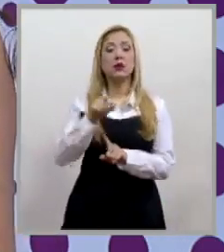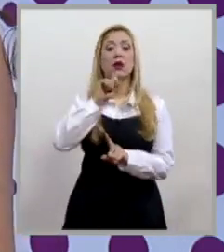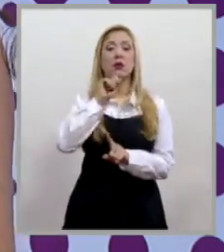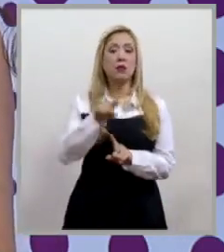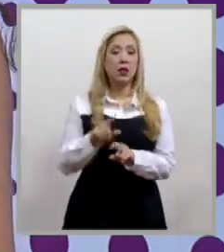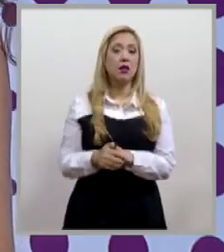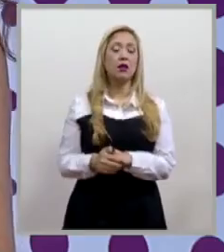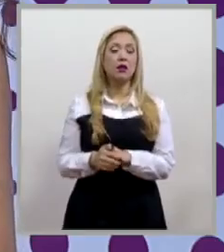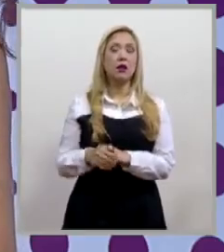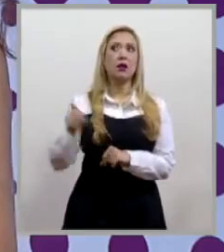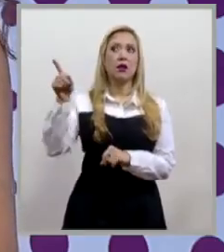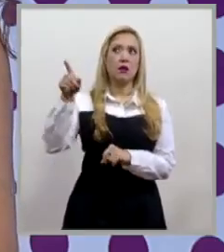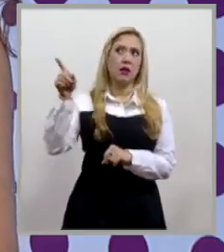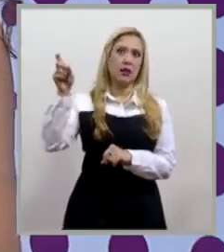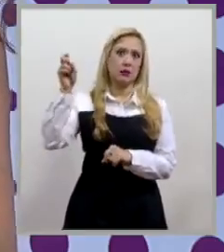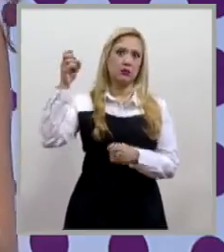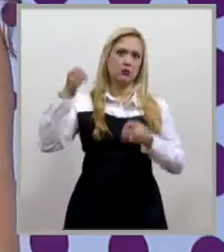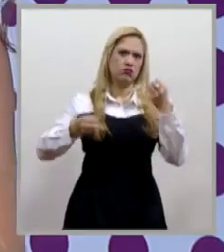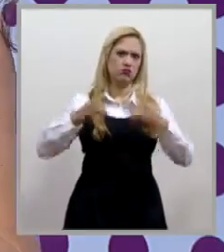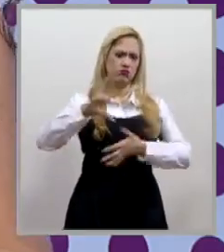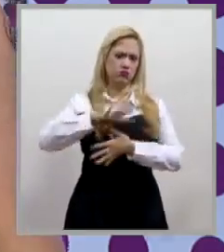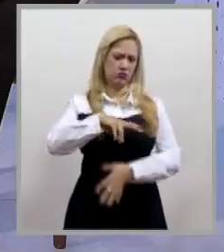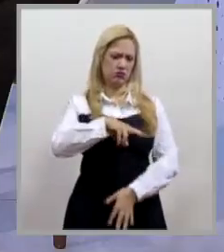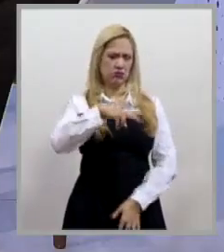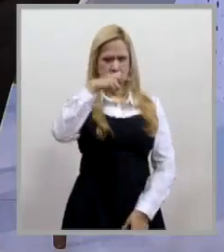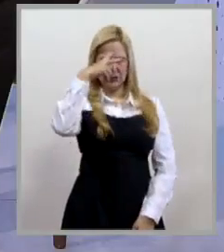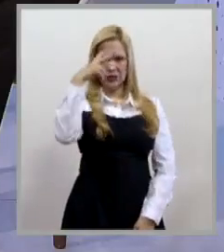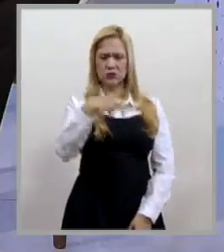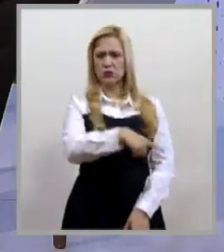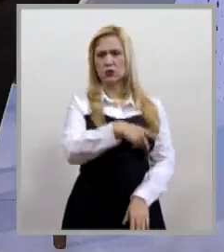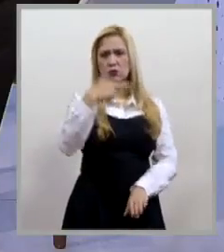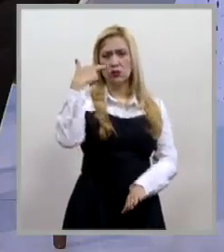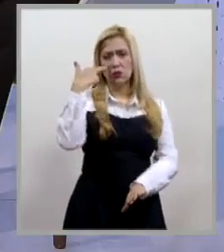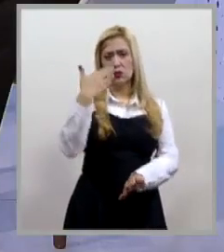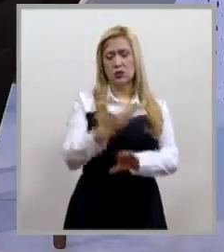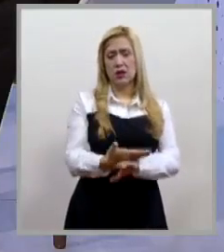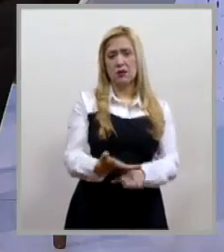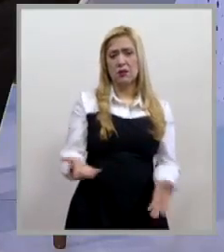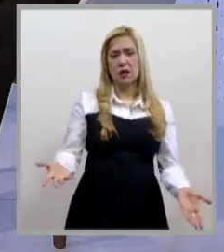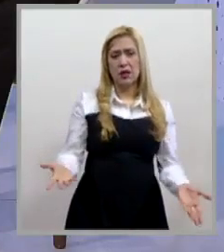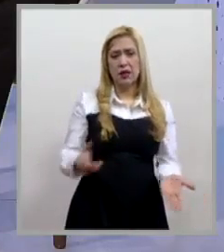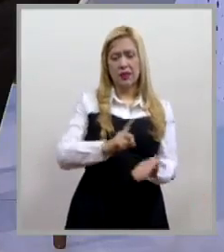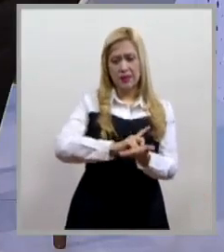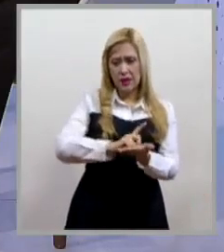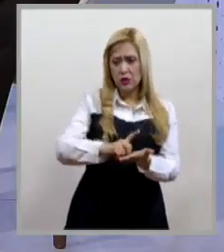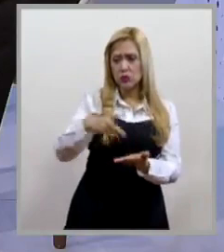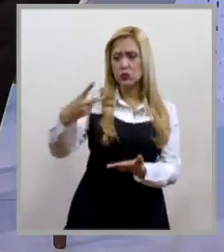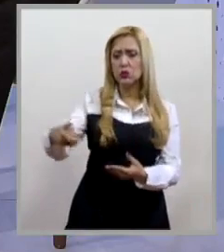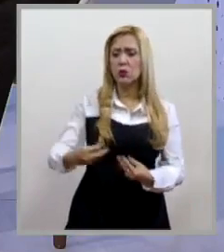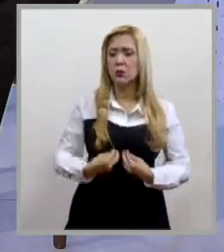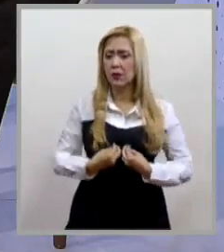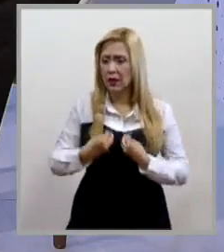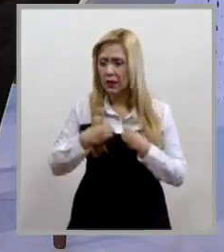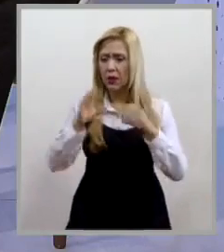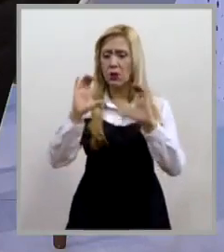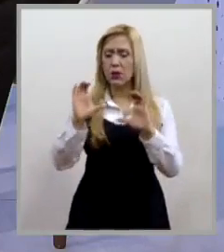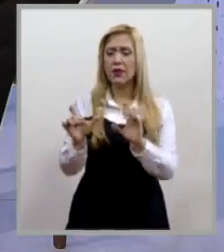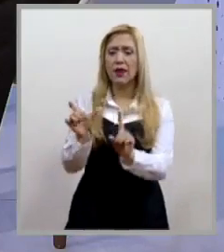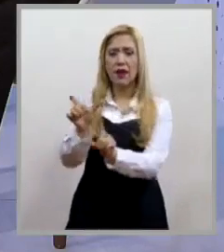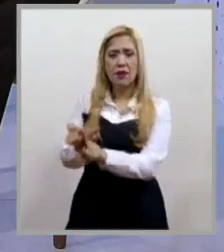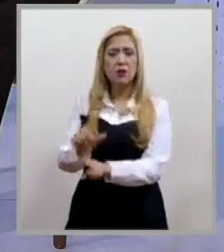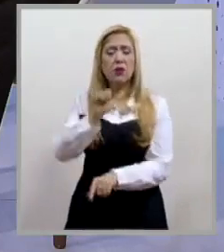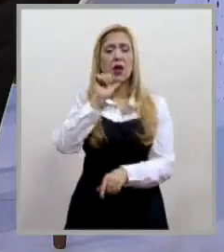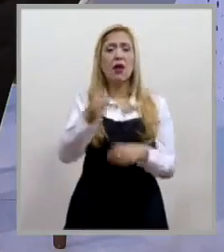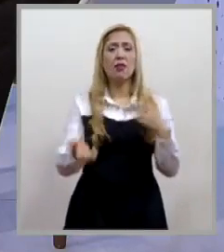que señala a México como responsable de la violación al derecho a la vida, a la integridad, a la seguridad de estas jóvenes,